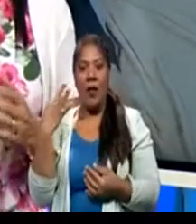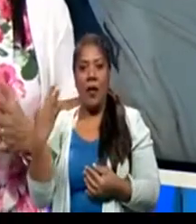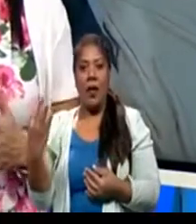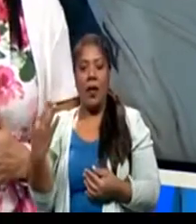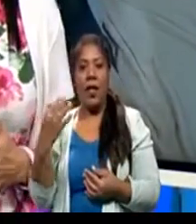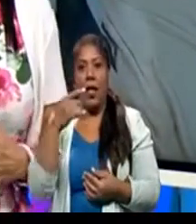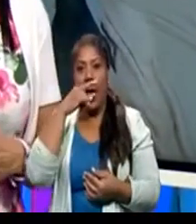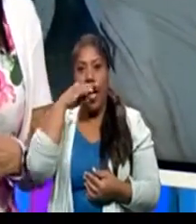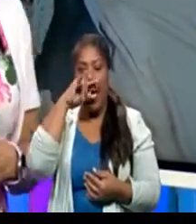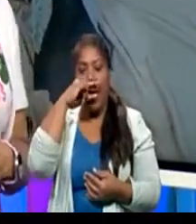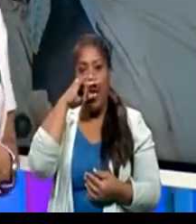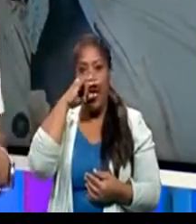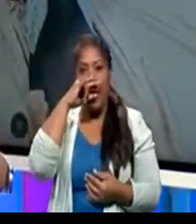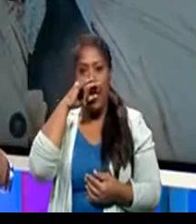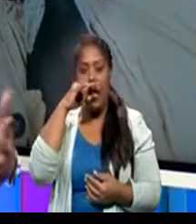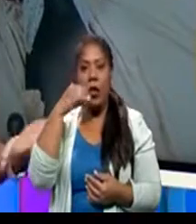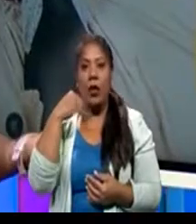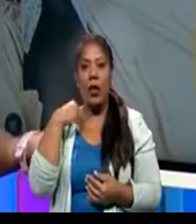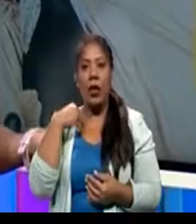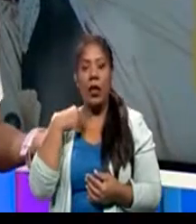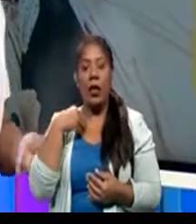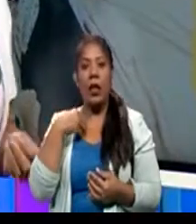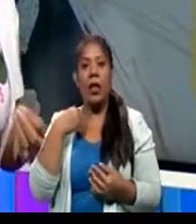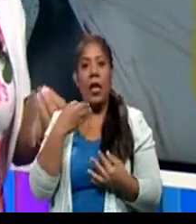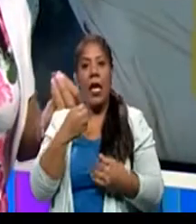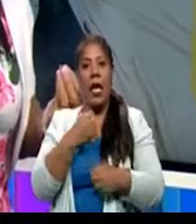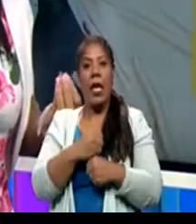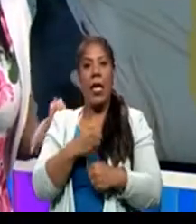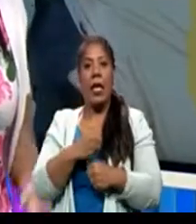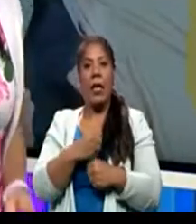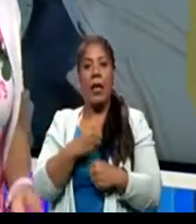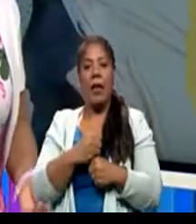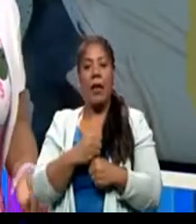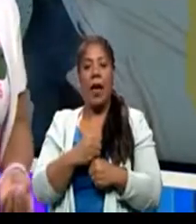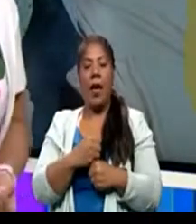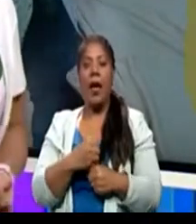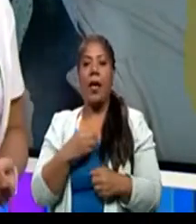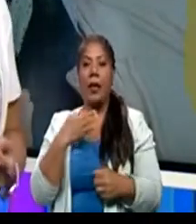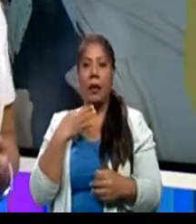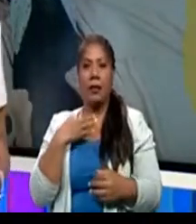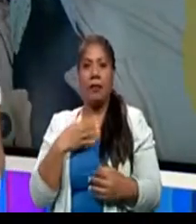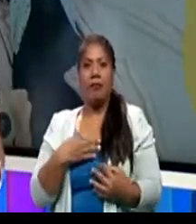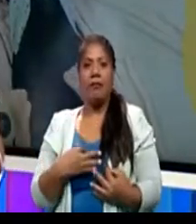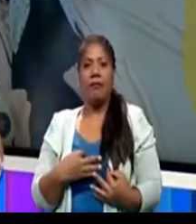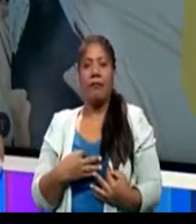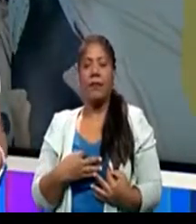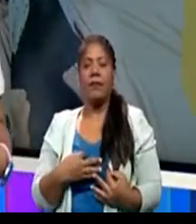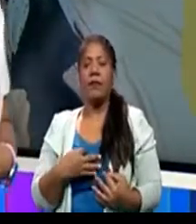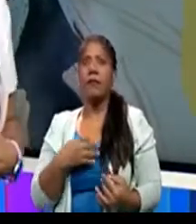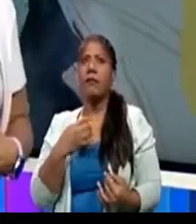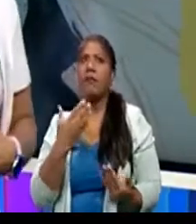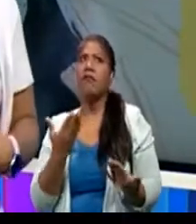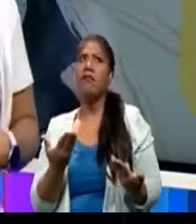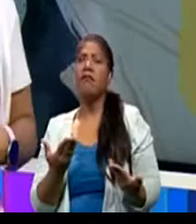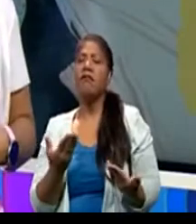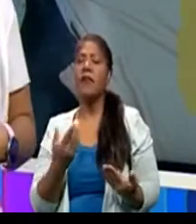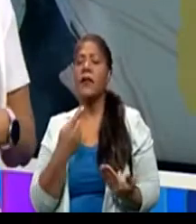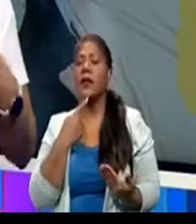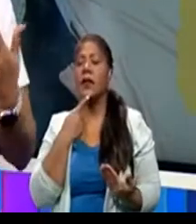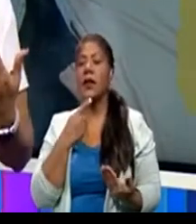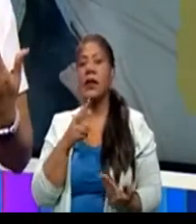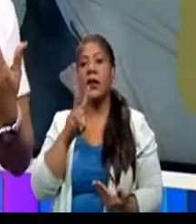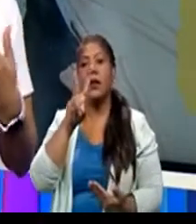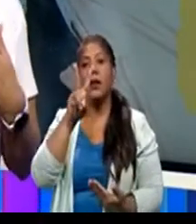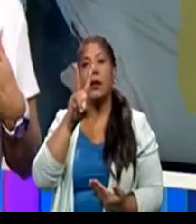debe trabajar esa virtud, porque es una virtud, es una cualidad hermosa. Y ustedes me van a decir, bueno, hay